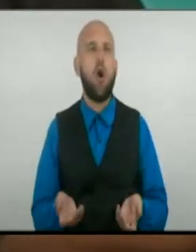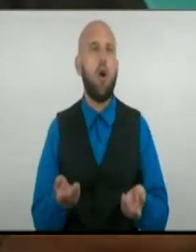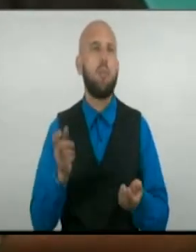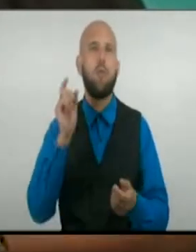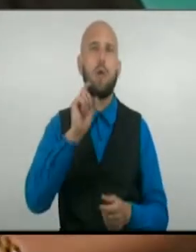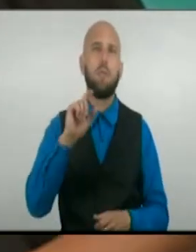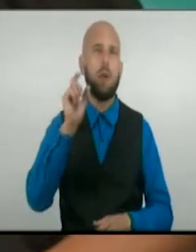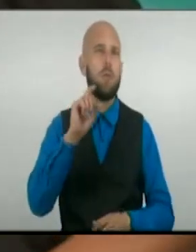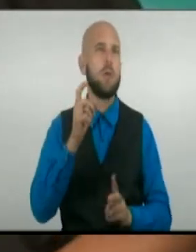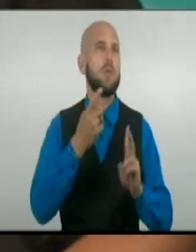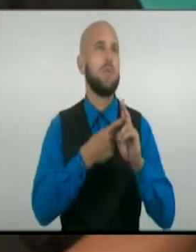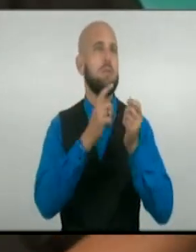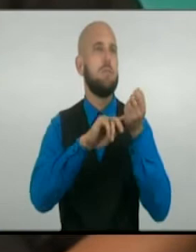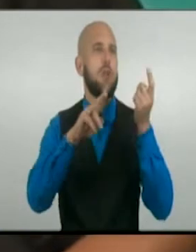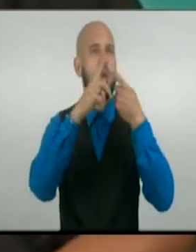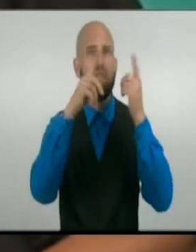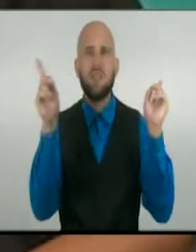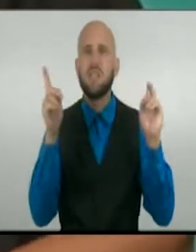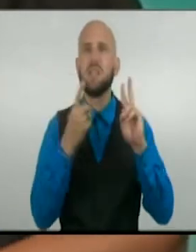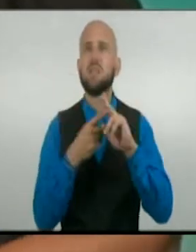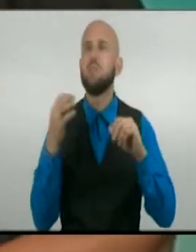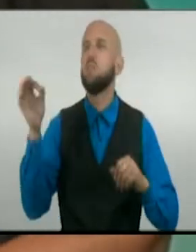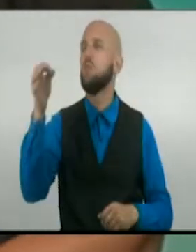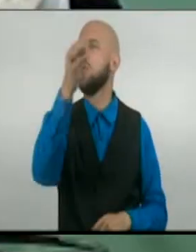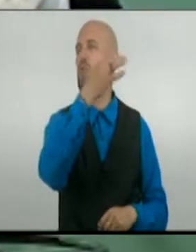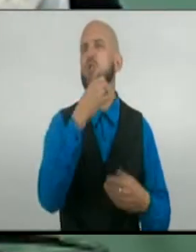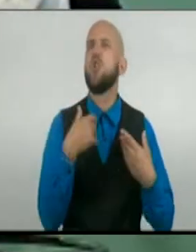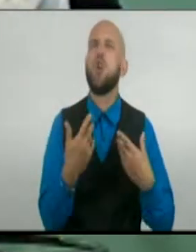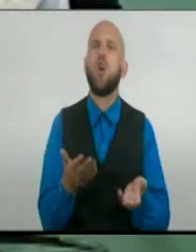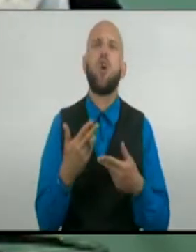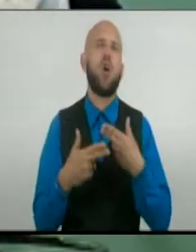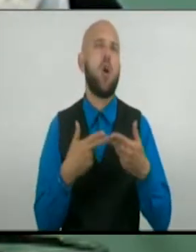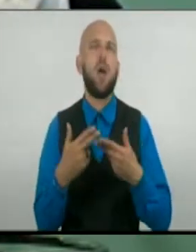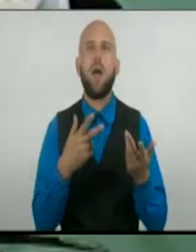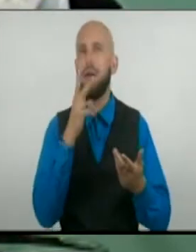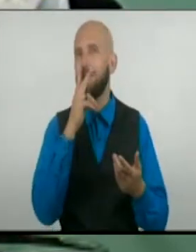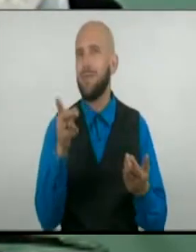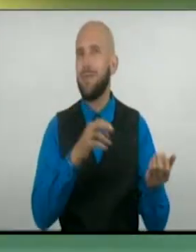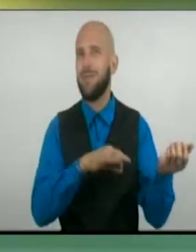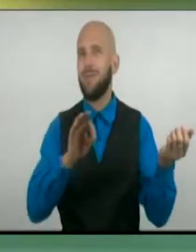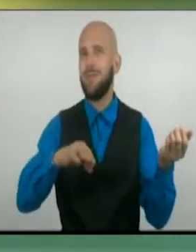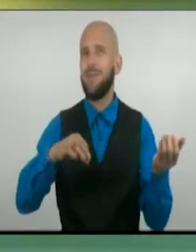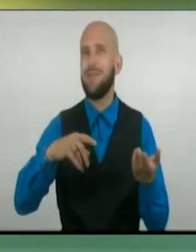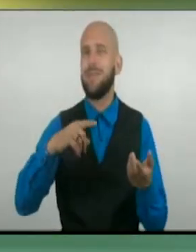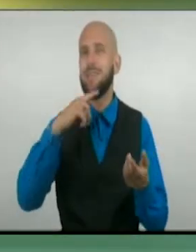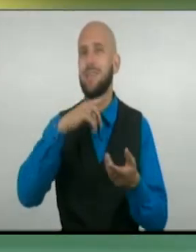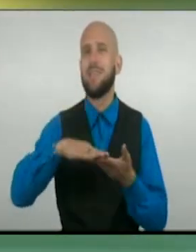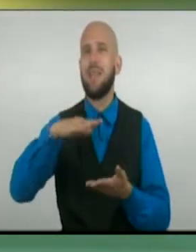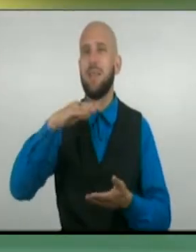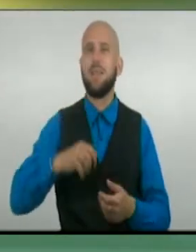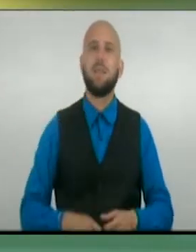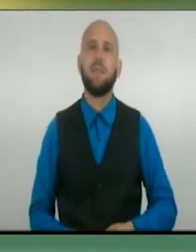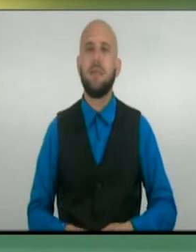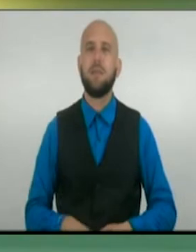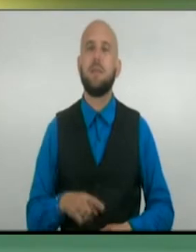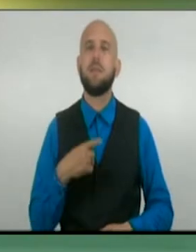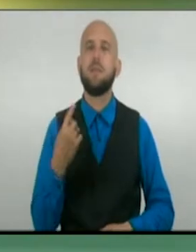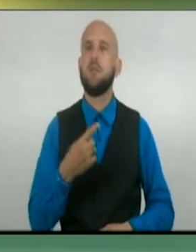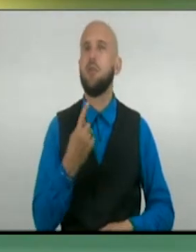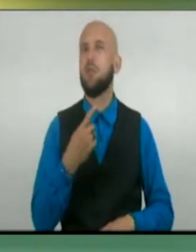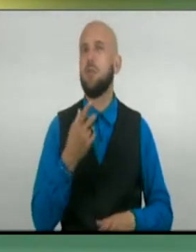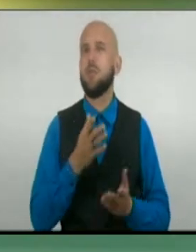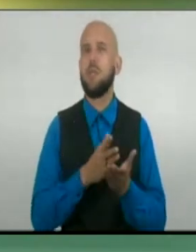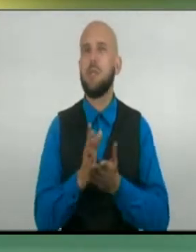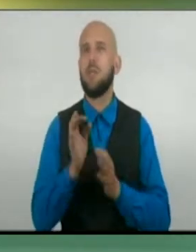en el resto de los municipios a ver disculpe nosotros nos mantenemos a través